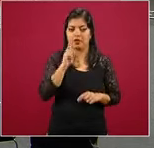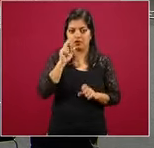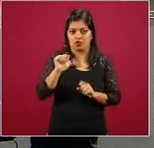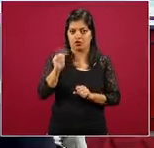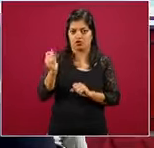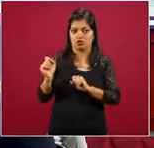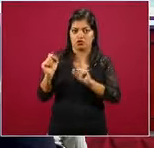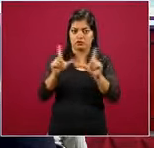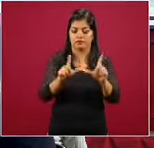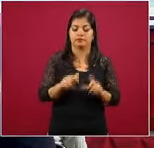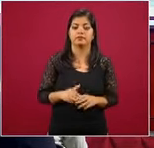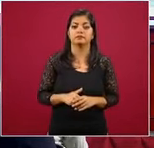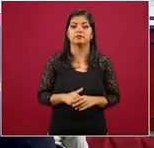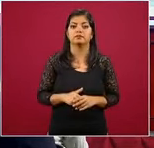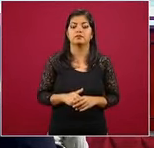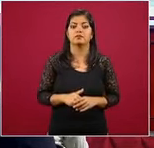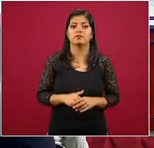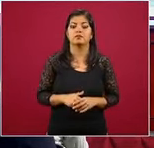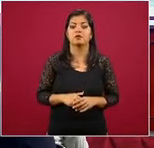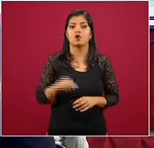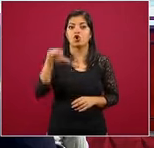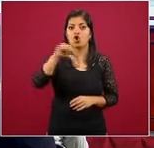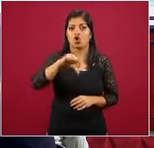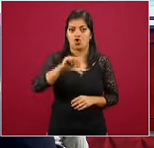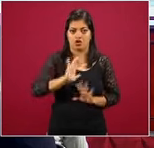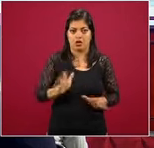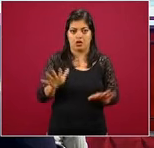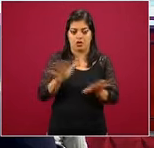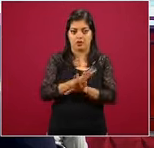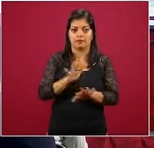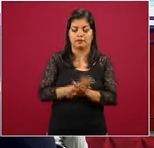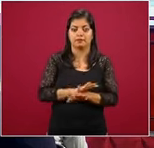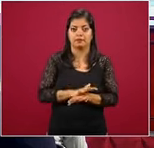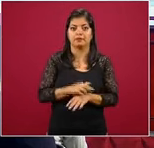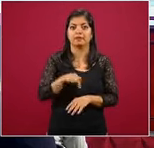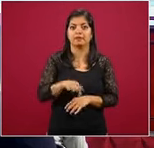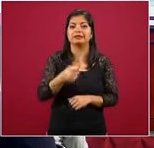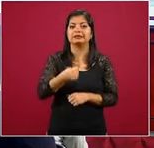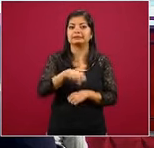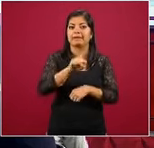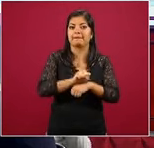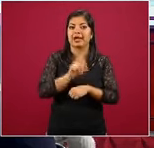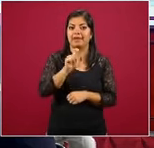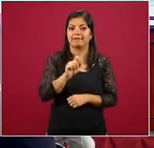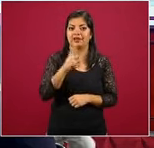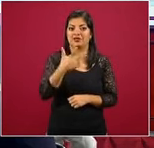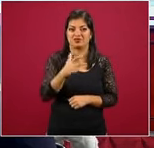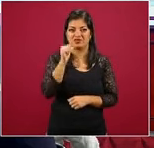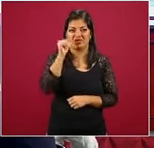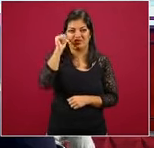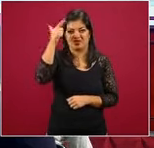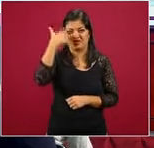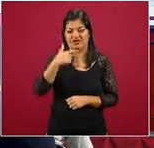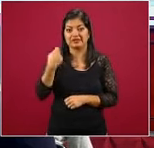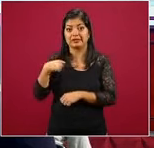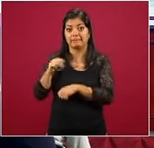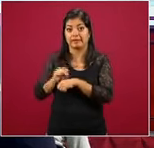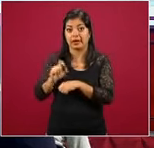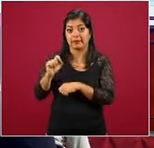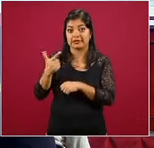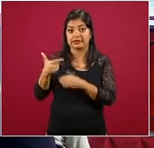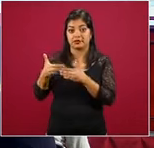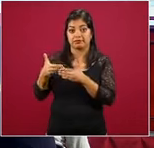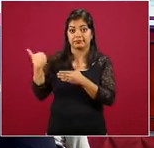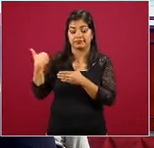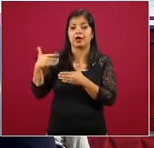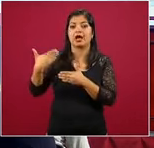diapositiva. Actualizamos el día de hoy, ya la semana 28, si recuerdan, hasta ayer en la noche salíamos con la semana 27, ahora